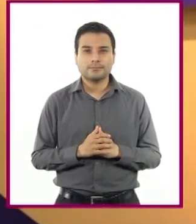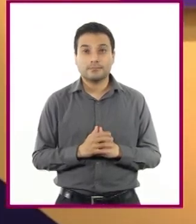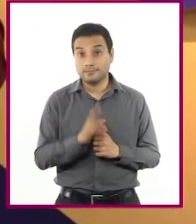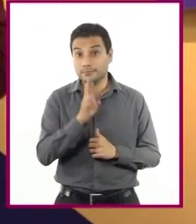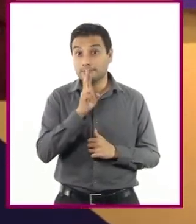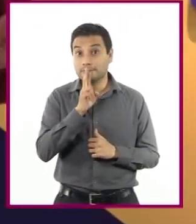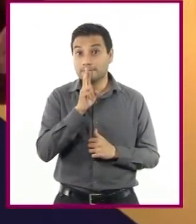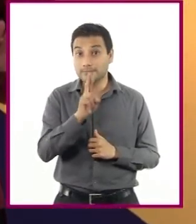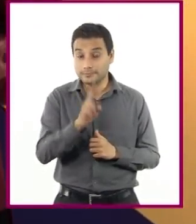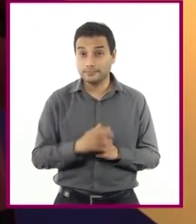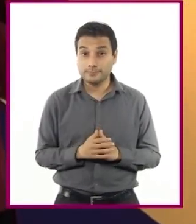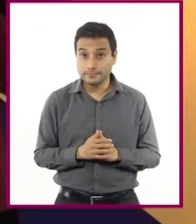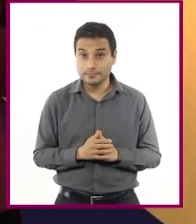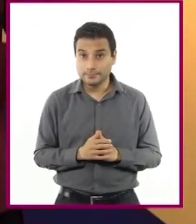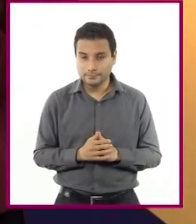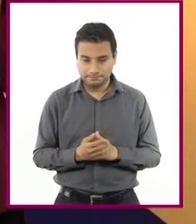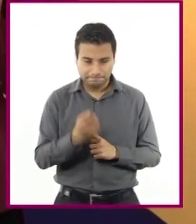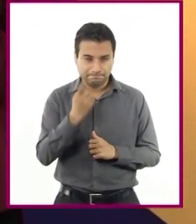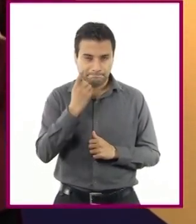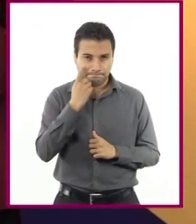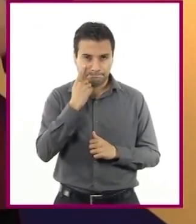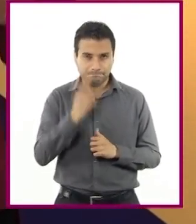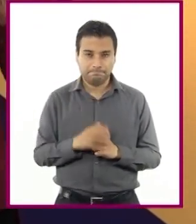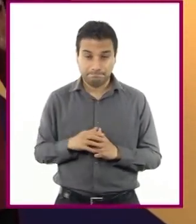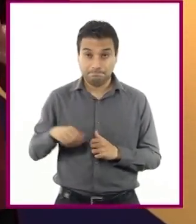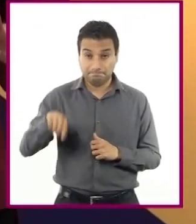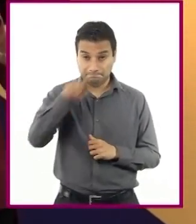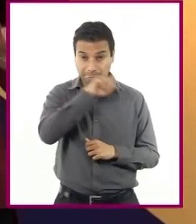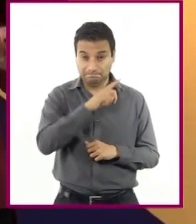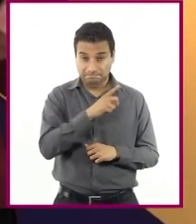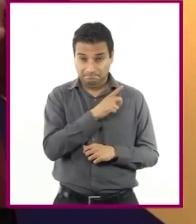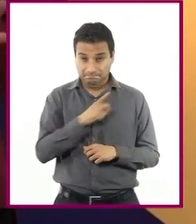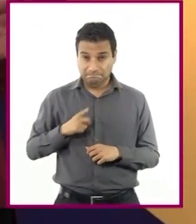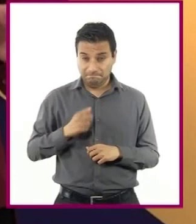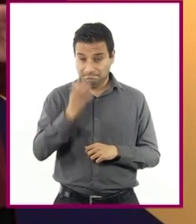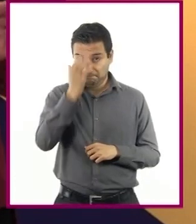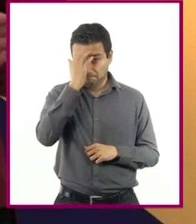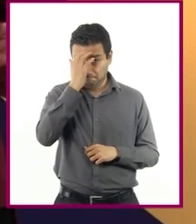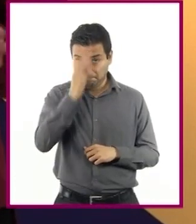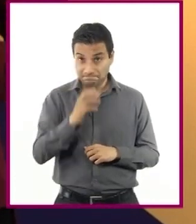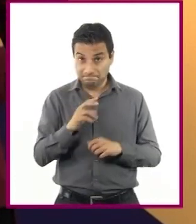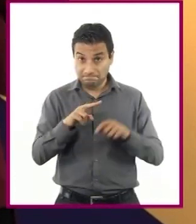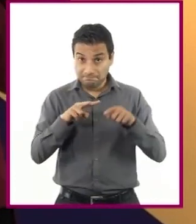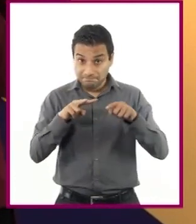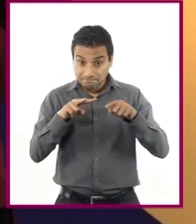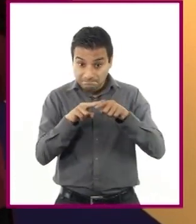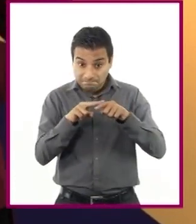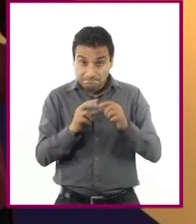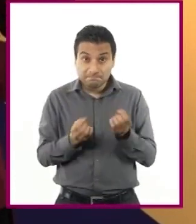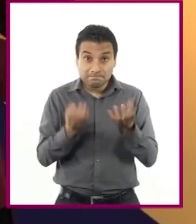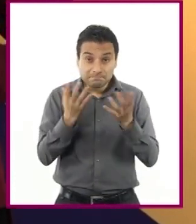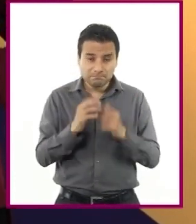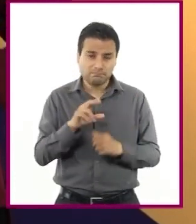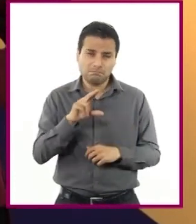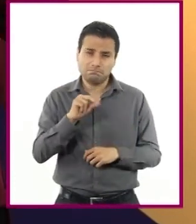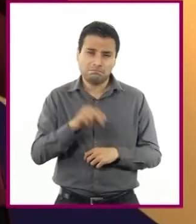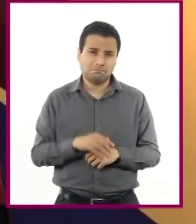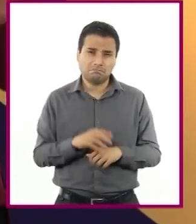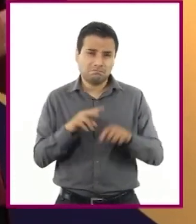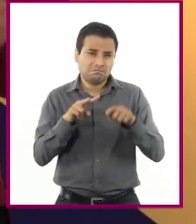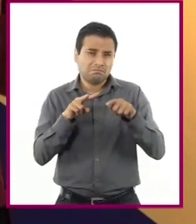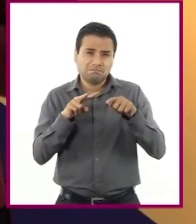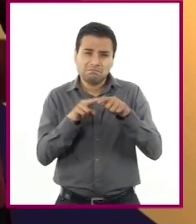este valor, no es necesario conocer la longitud de los lados del triángulo que forman la base. Al ser un triángulo